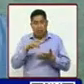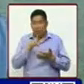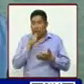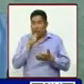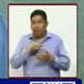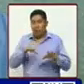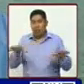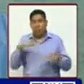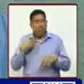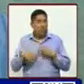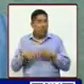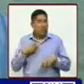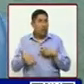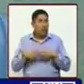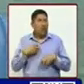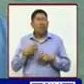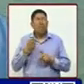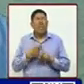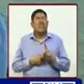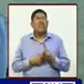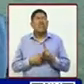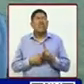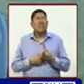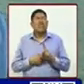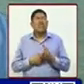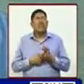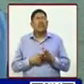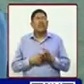tener problemas. Por mes aproximadamente estamos